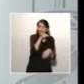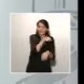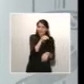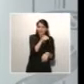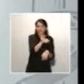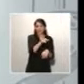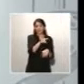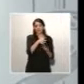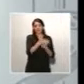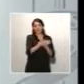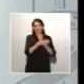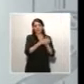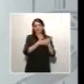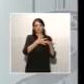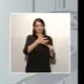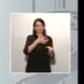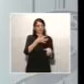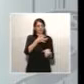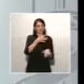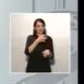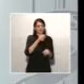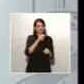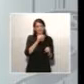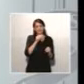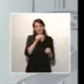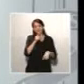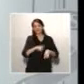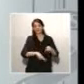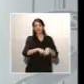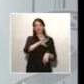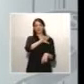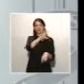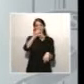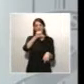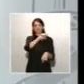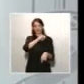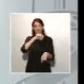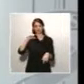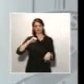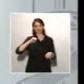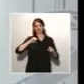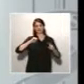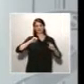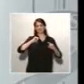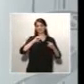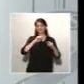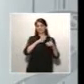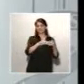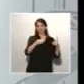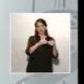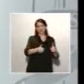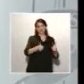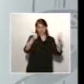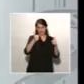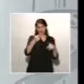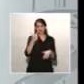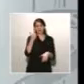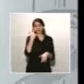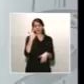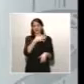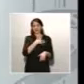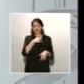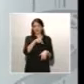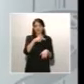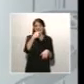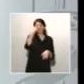donde más casos se están produciendo, son cifras que nos están reflejando, sobre todo los pacientes que están ingresados